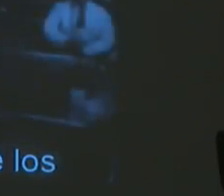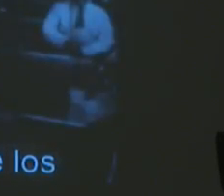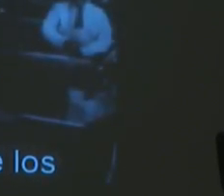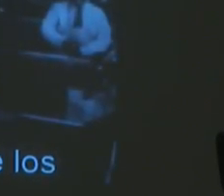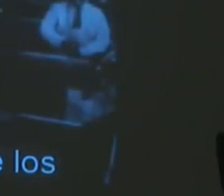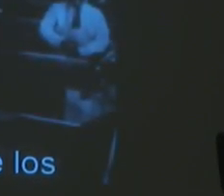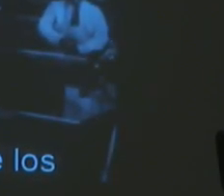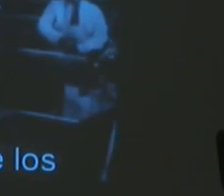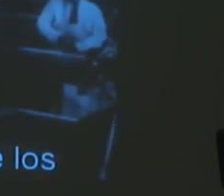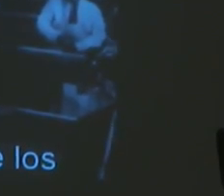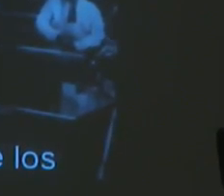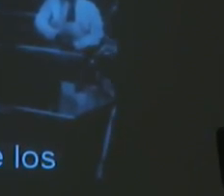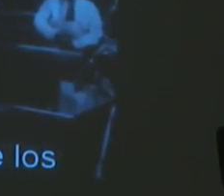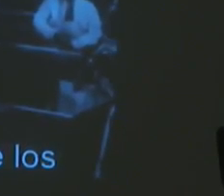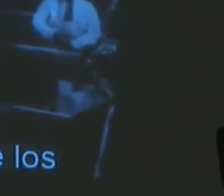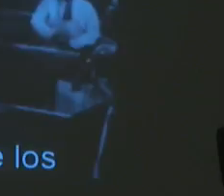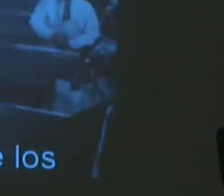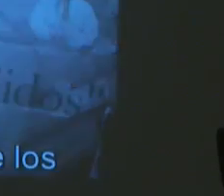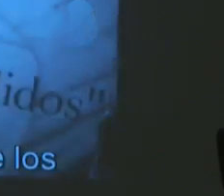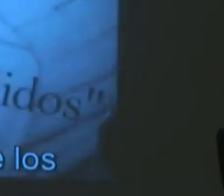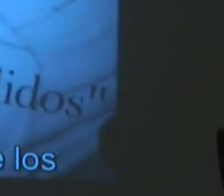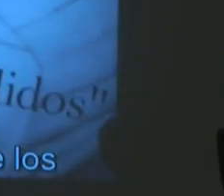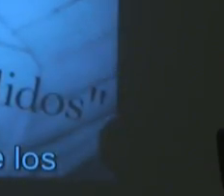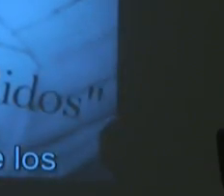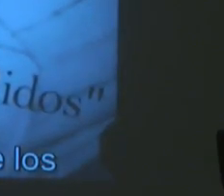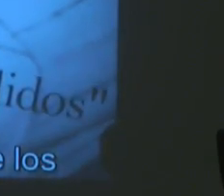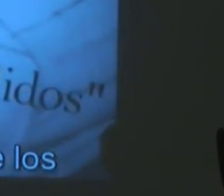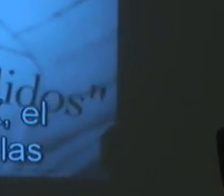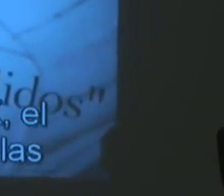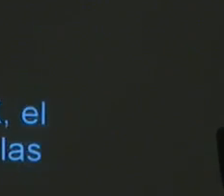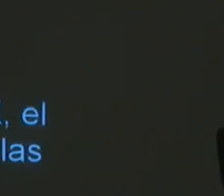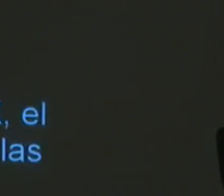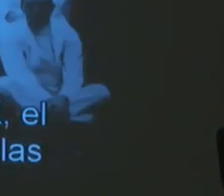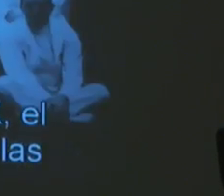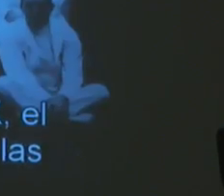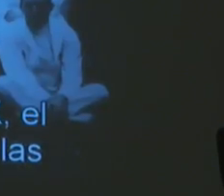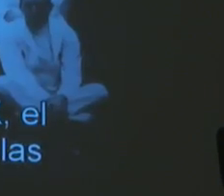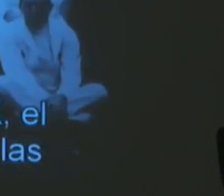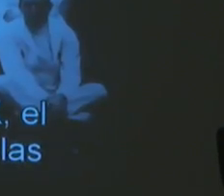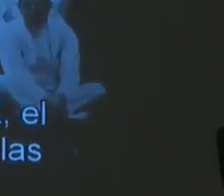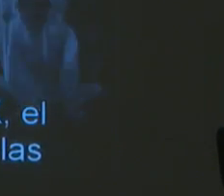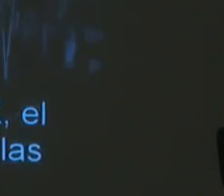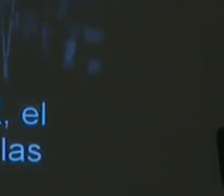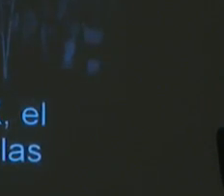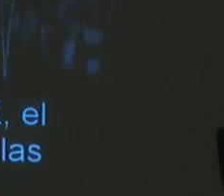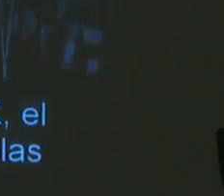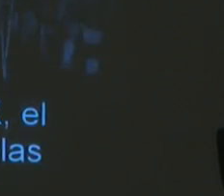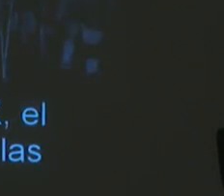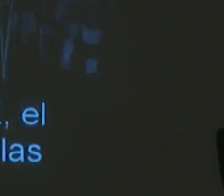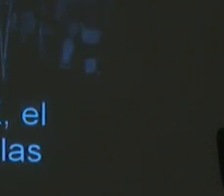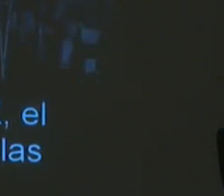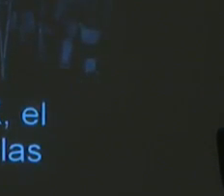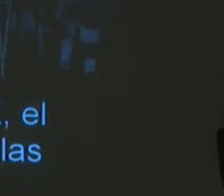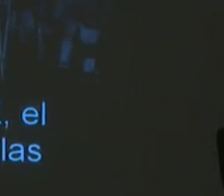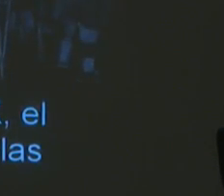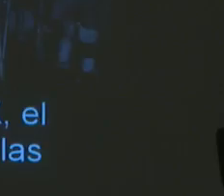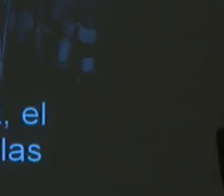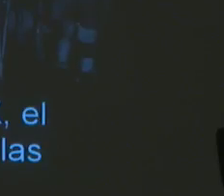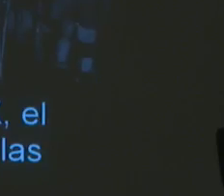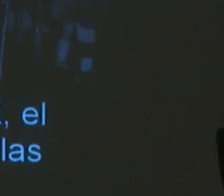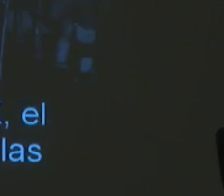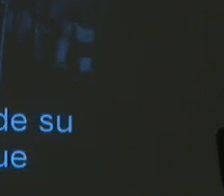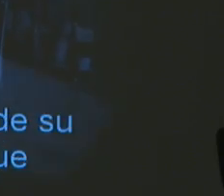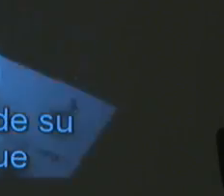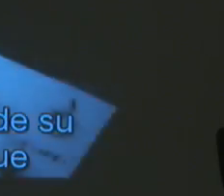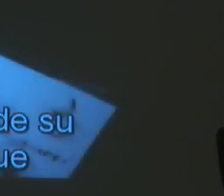que no eran suficiente de hecho se los llamo minusválidos durante la primera mitad del siglo 20 el pensamiento de los